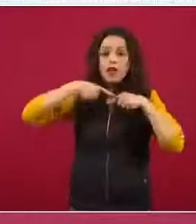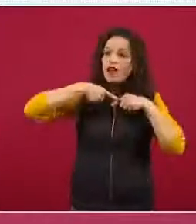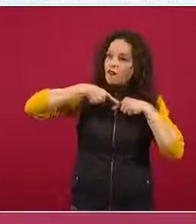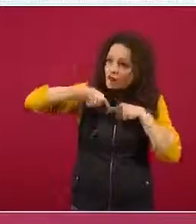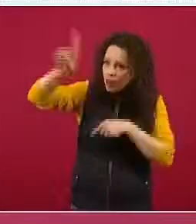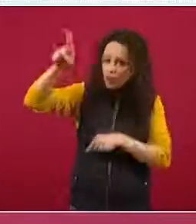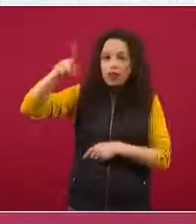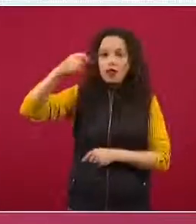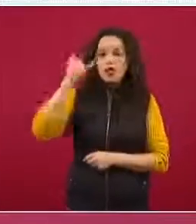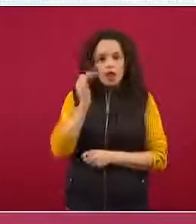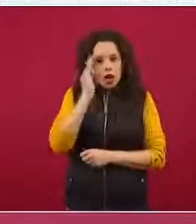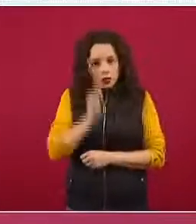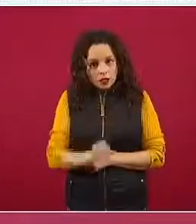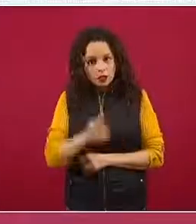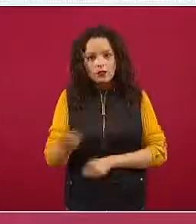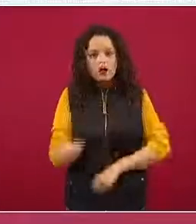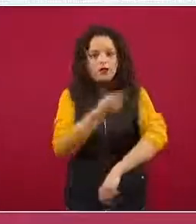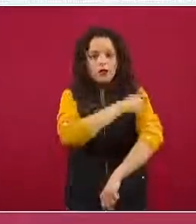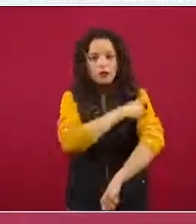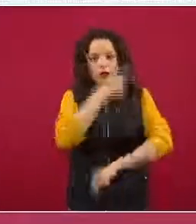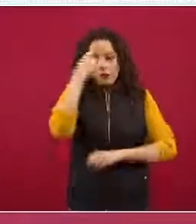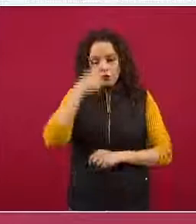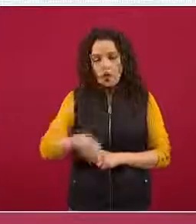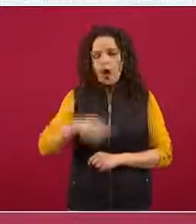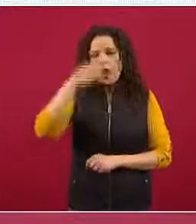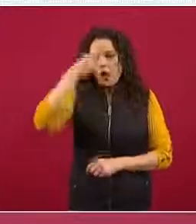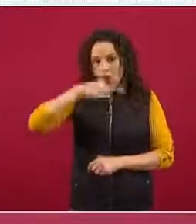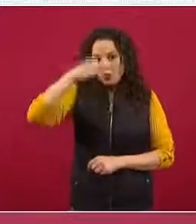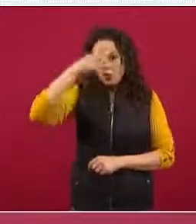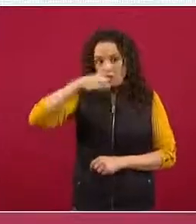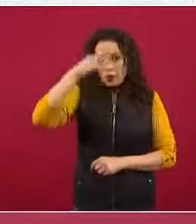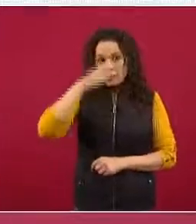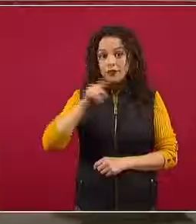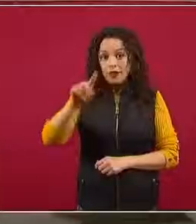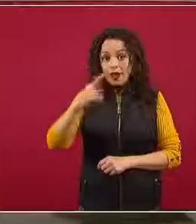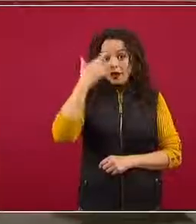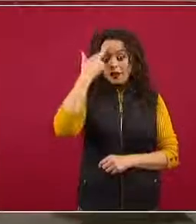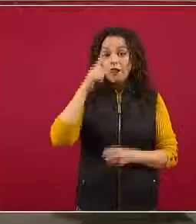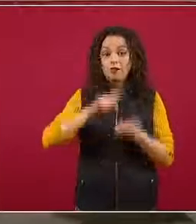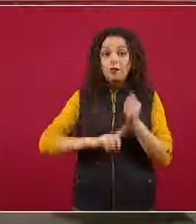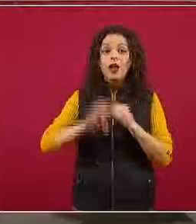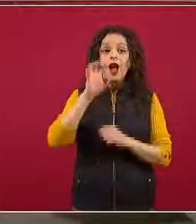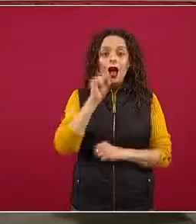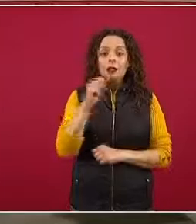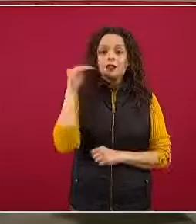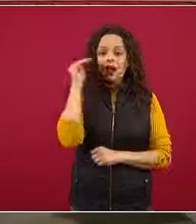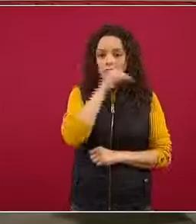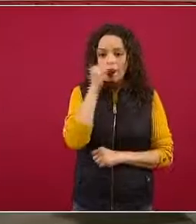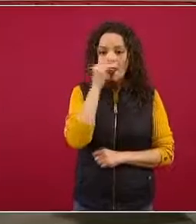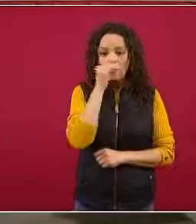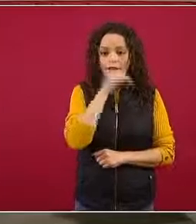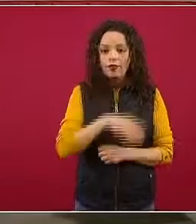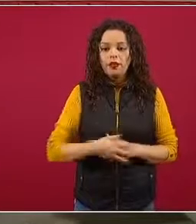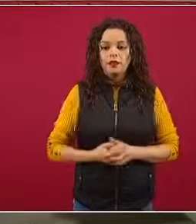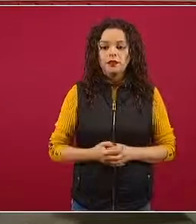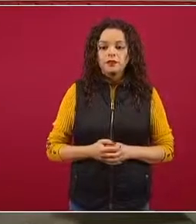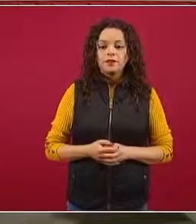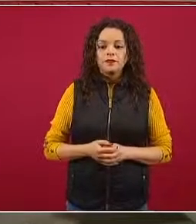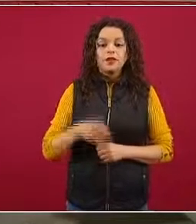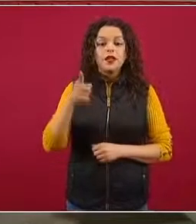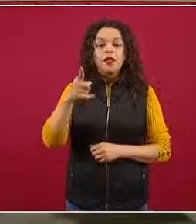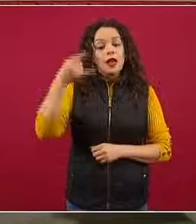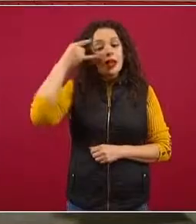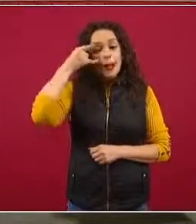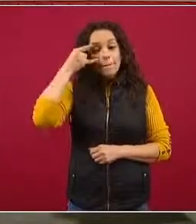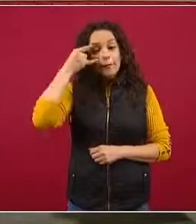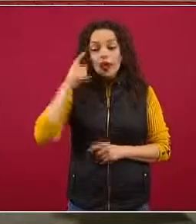y acepten la vacuna contra influenza. Recuerden que es gratuita. El estado de Campeche y Tlaxcala